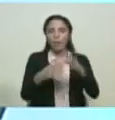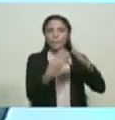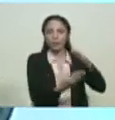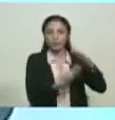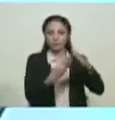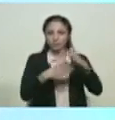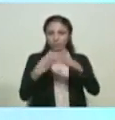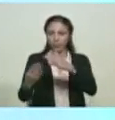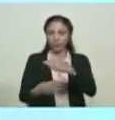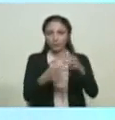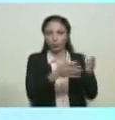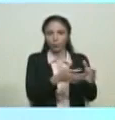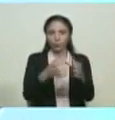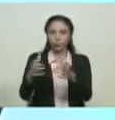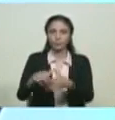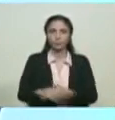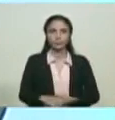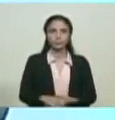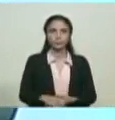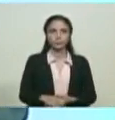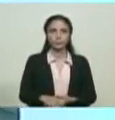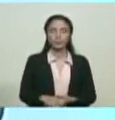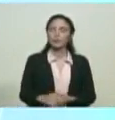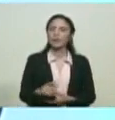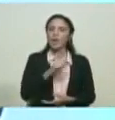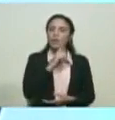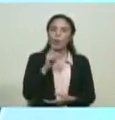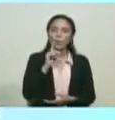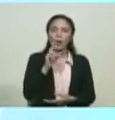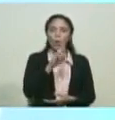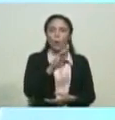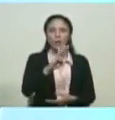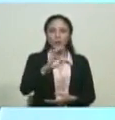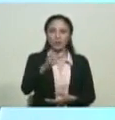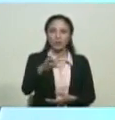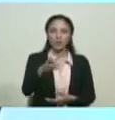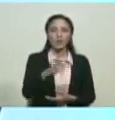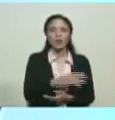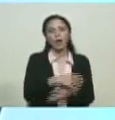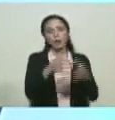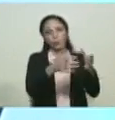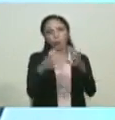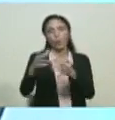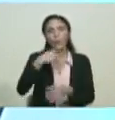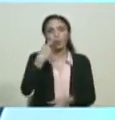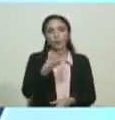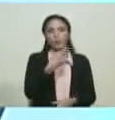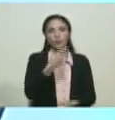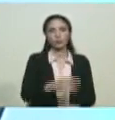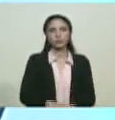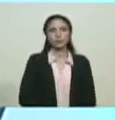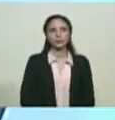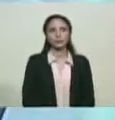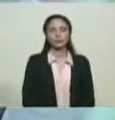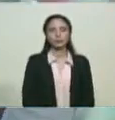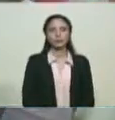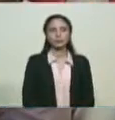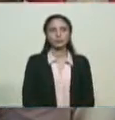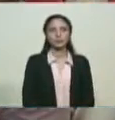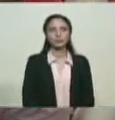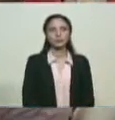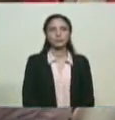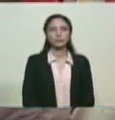las unidades de batalla bolívar chavela su vez gloriosa su vez muy gloriosa switches